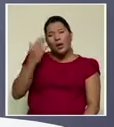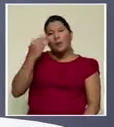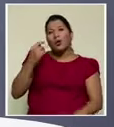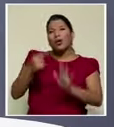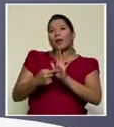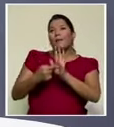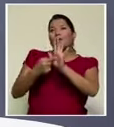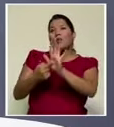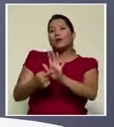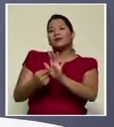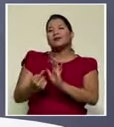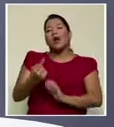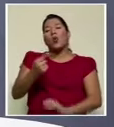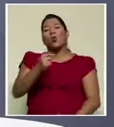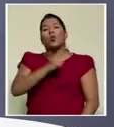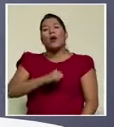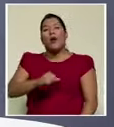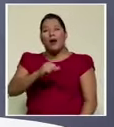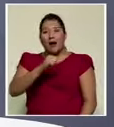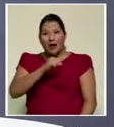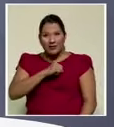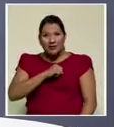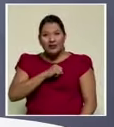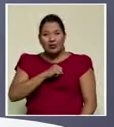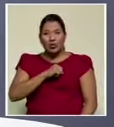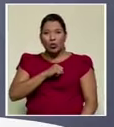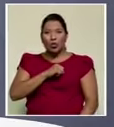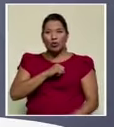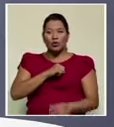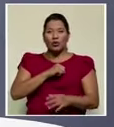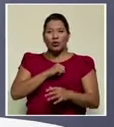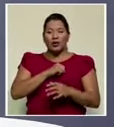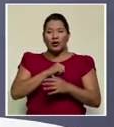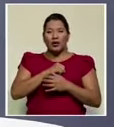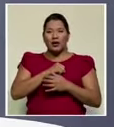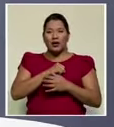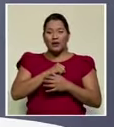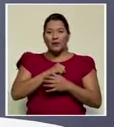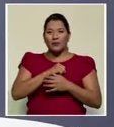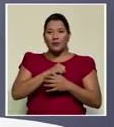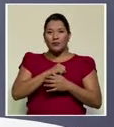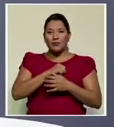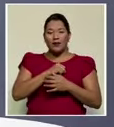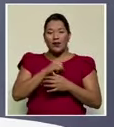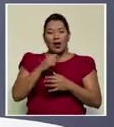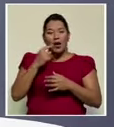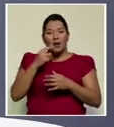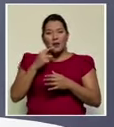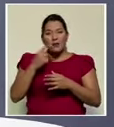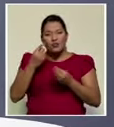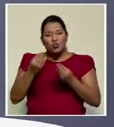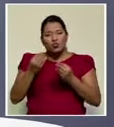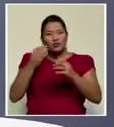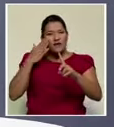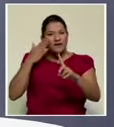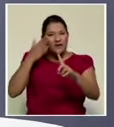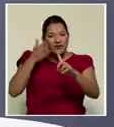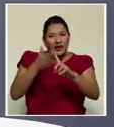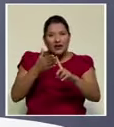actitud de excesivo celo por el el